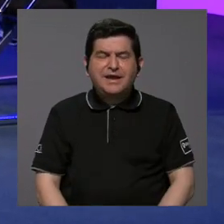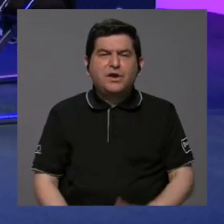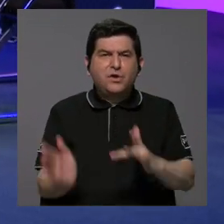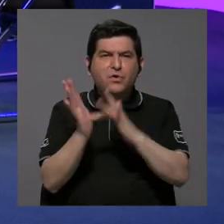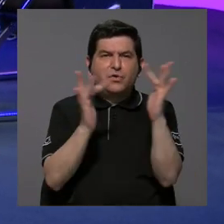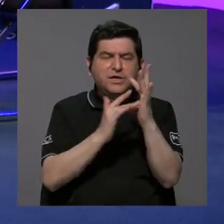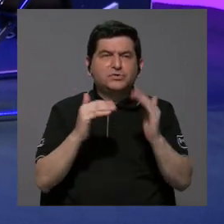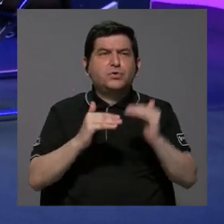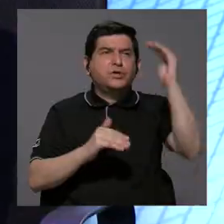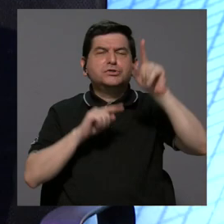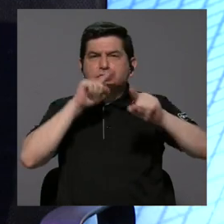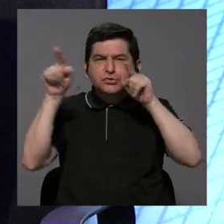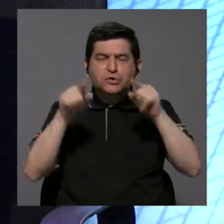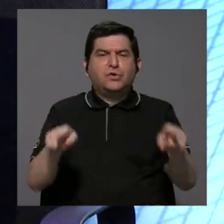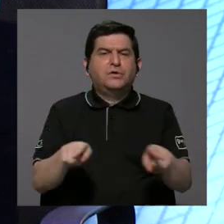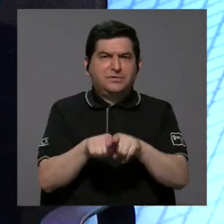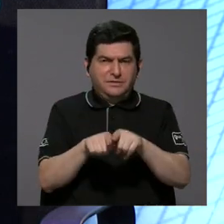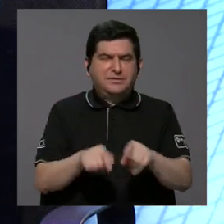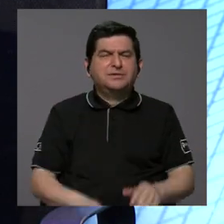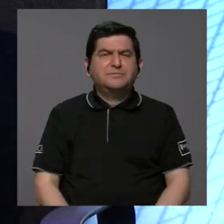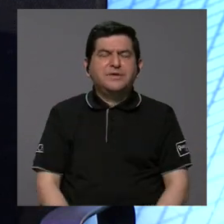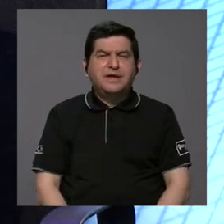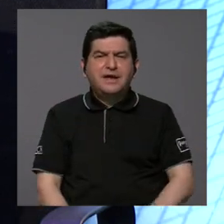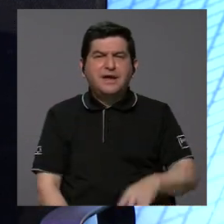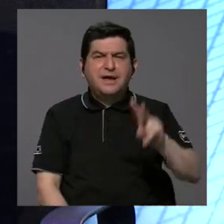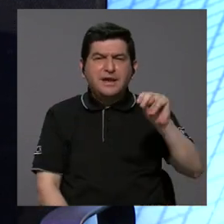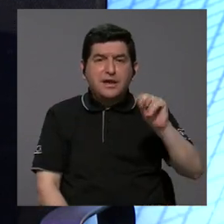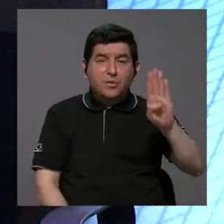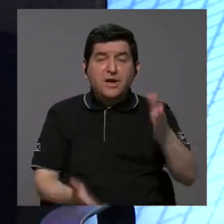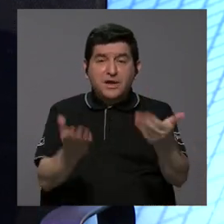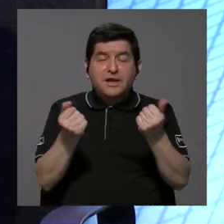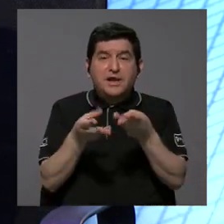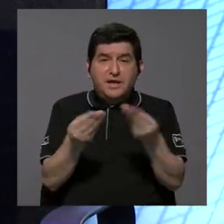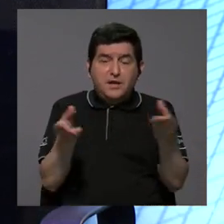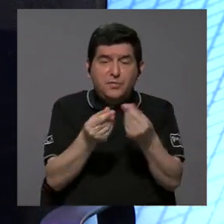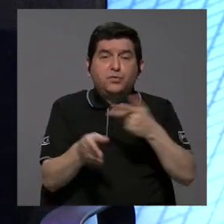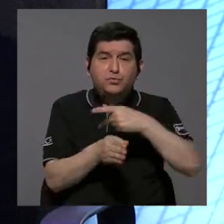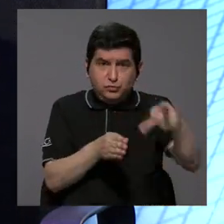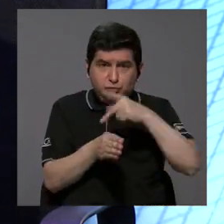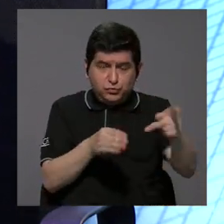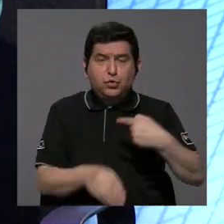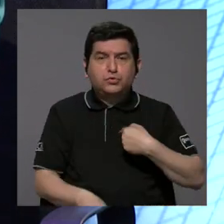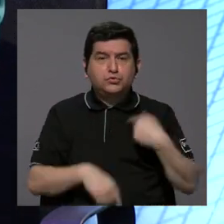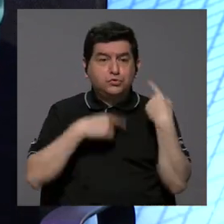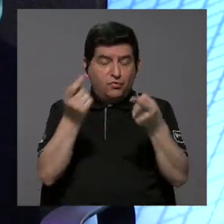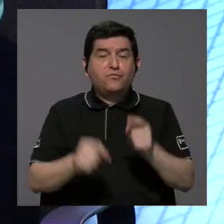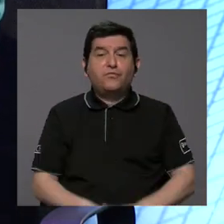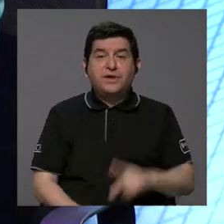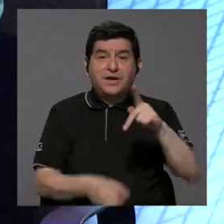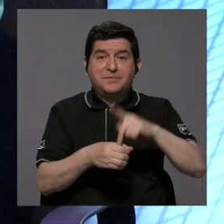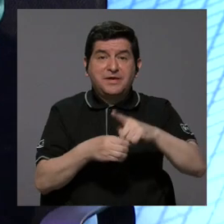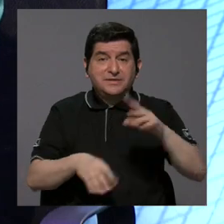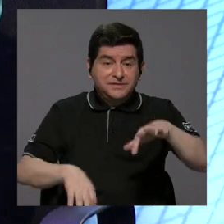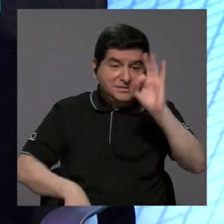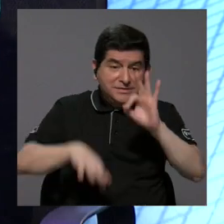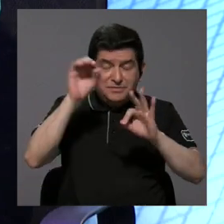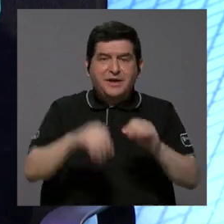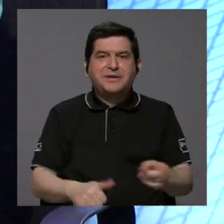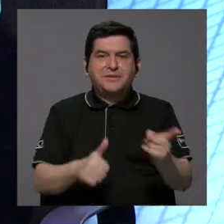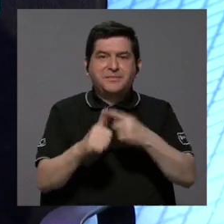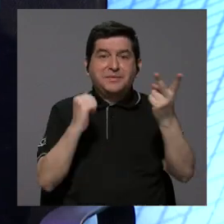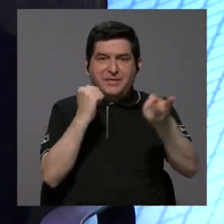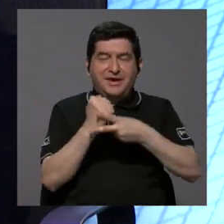Jesucristo Súper Estrella Y también sé que don ícono quería producir a nivel profesional porque yo fui audicional y fue mi primera audición